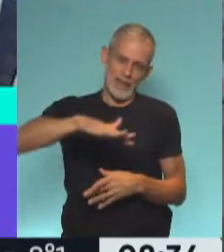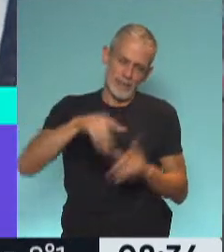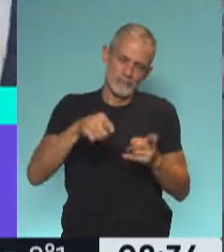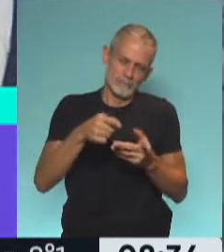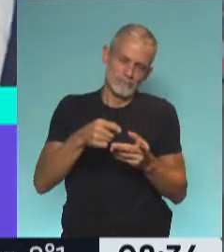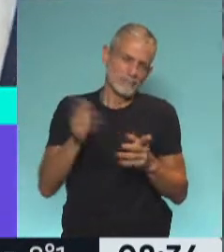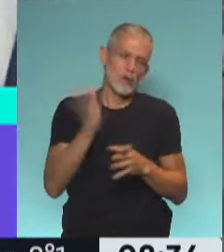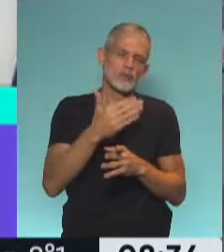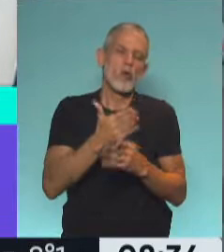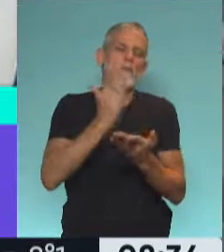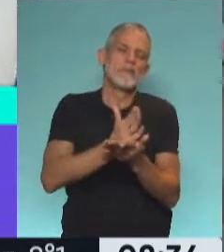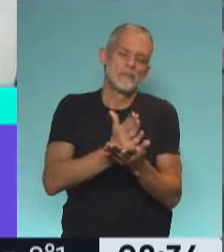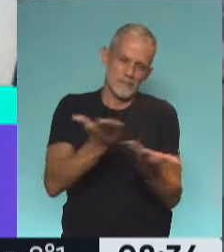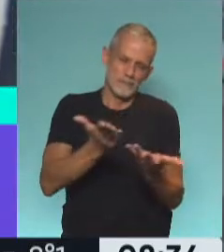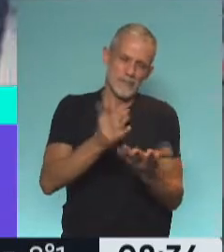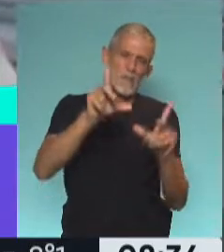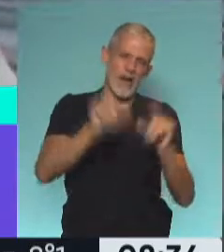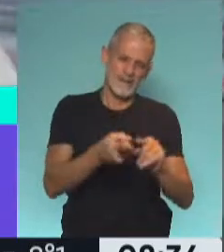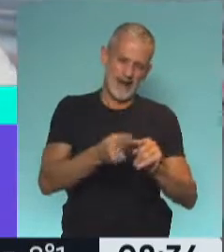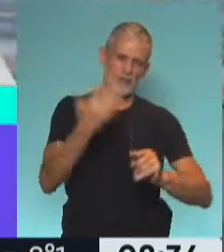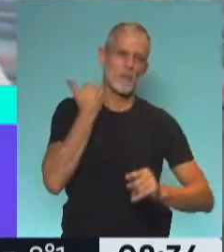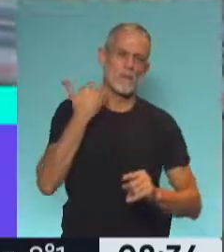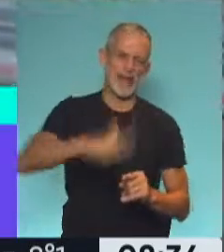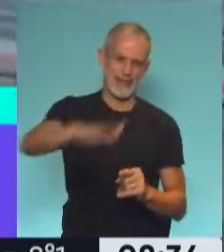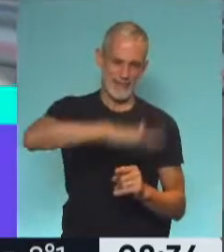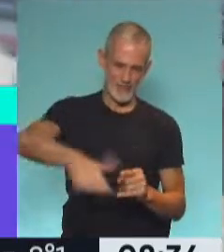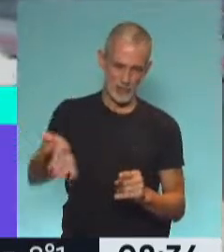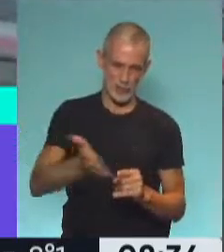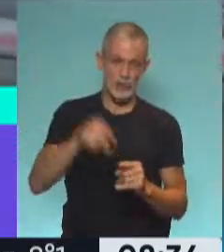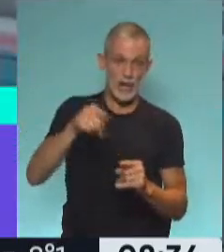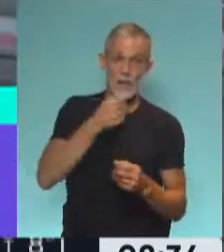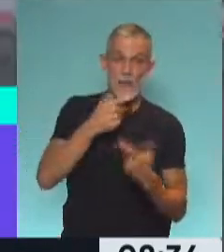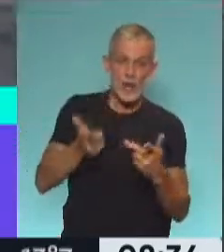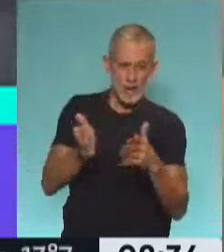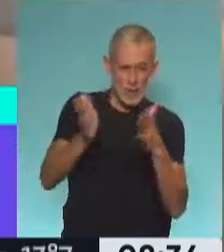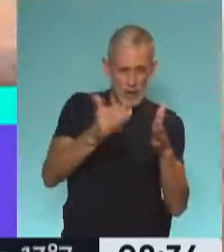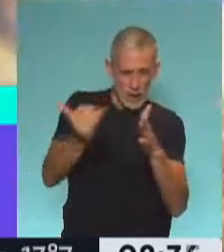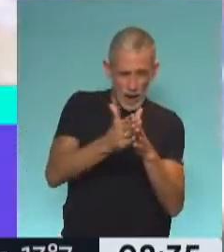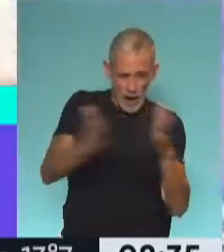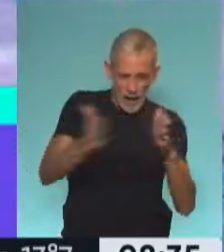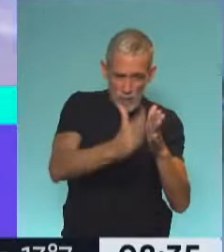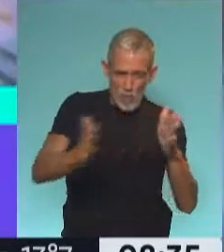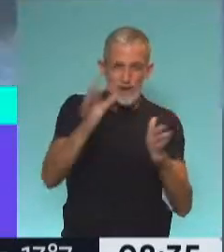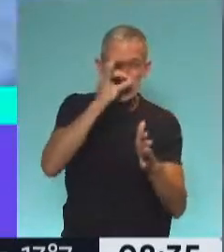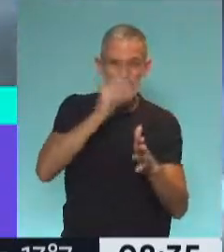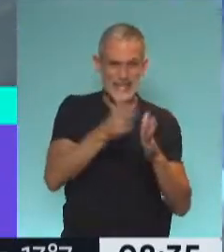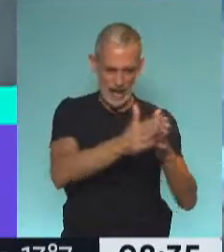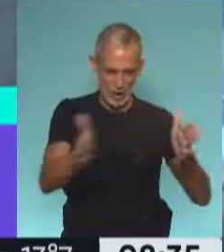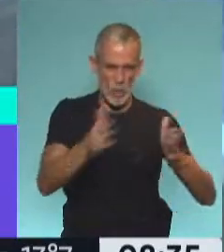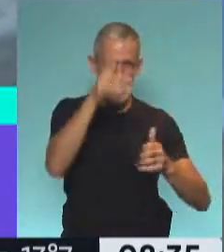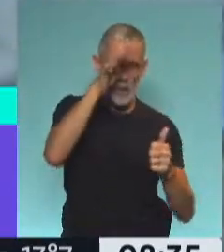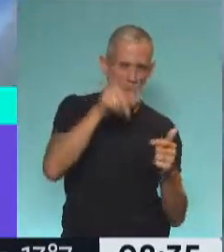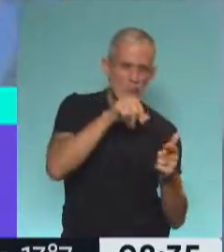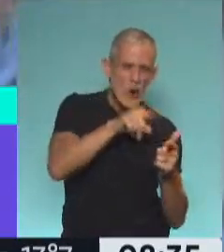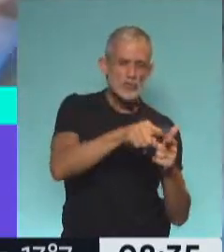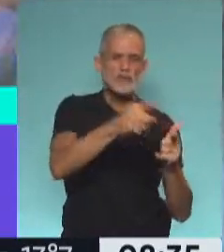todo casi la mitad más barato. A ver, muéstrenme mientras me habla. Bueno, acá, por ejemplo, de este lado, por ejemplo, tenemos todo lo que sea cerdo, tenemos pollo y todo